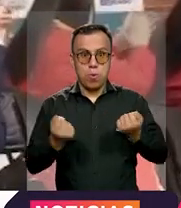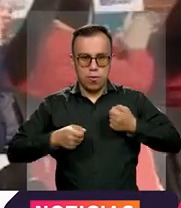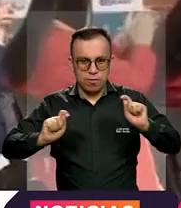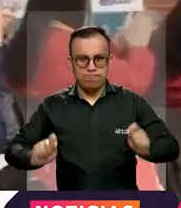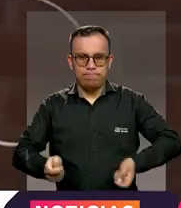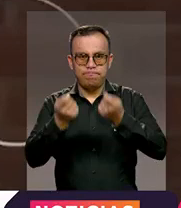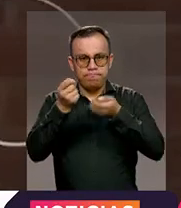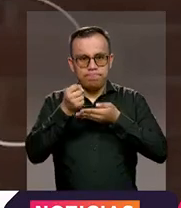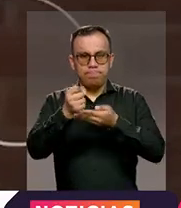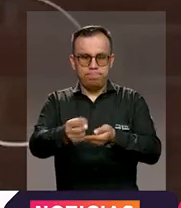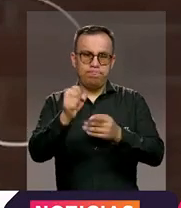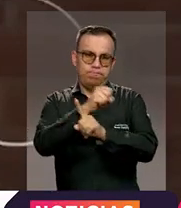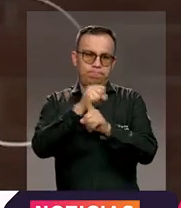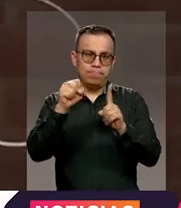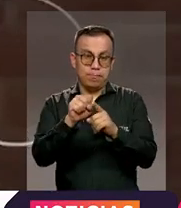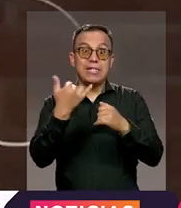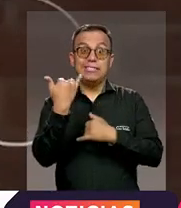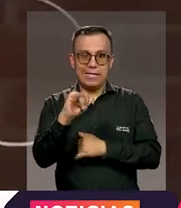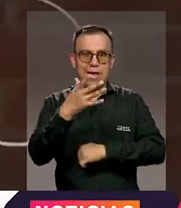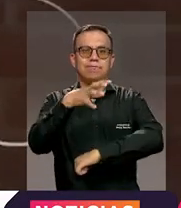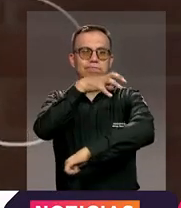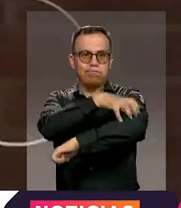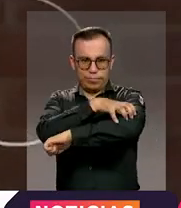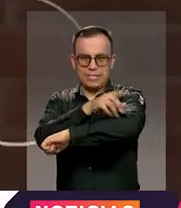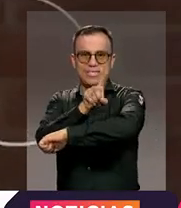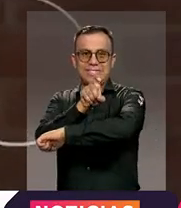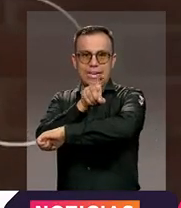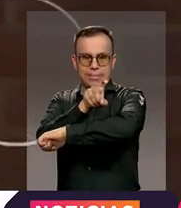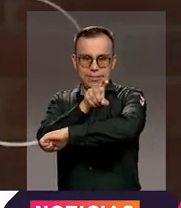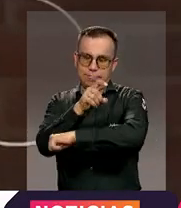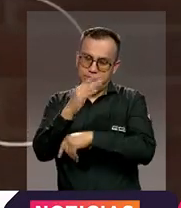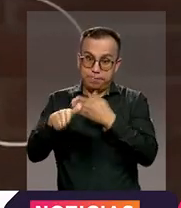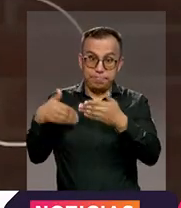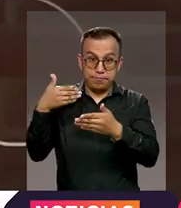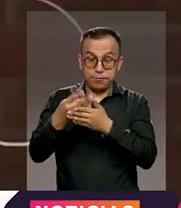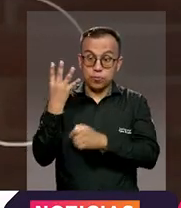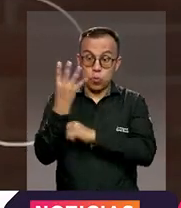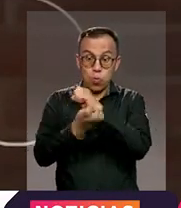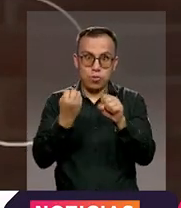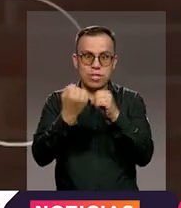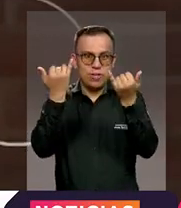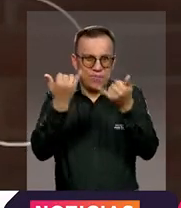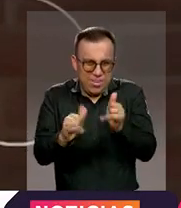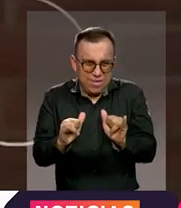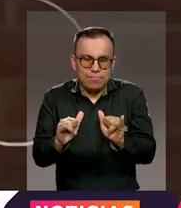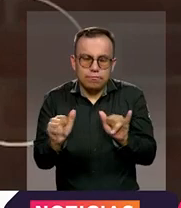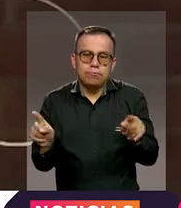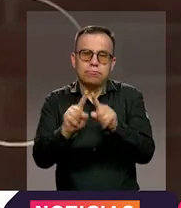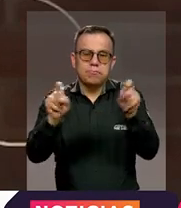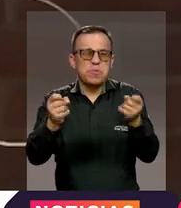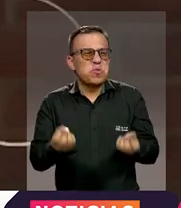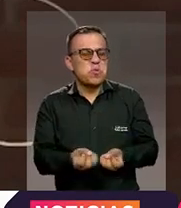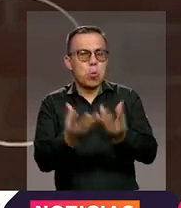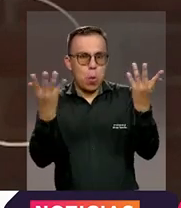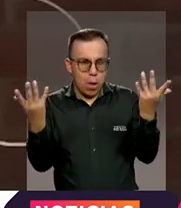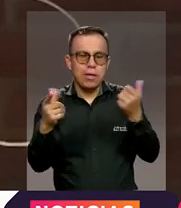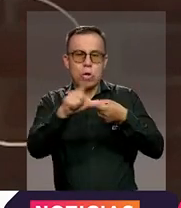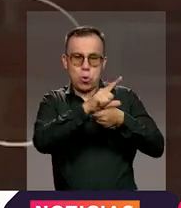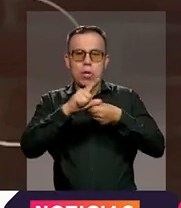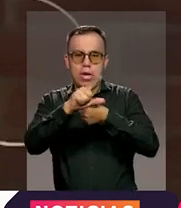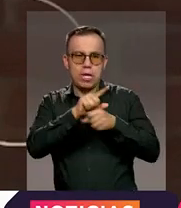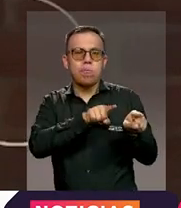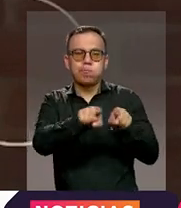social. Ya tenemos seis manzanas, y antes de que terminemos nuestro gobierno vamos a tener una en al menos cada